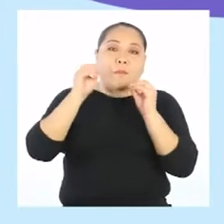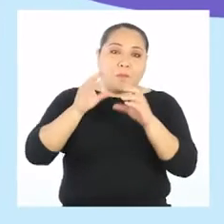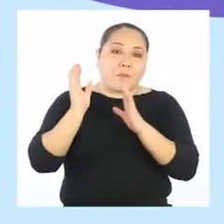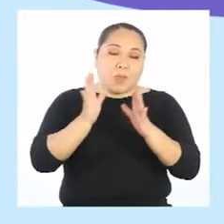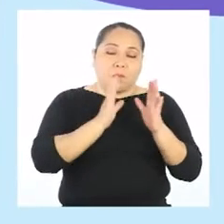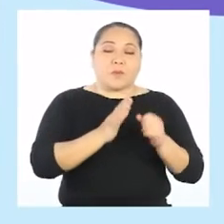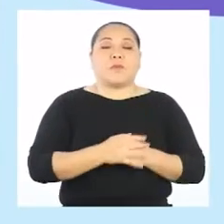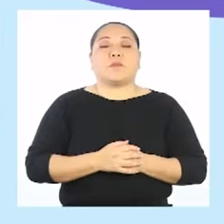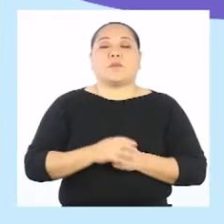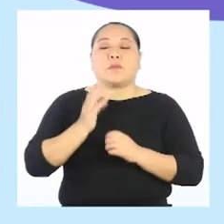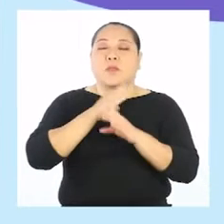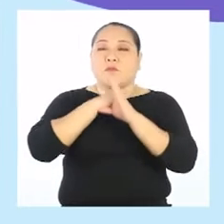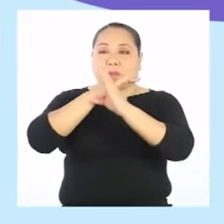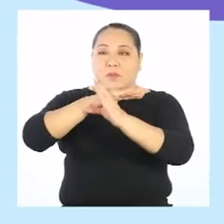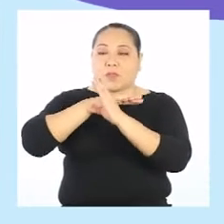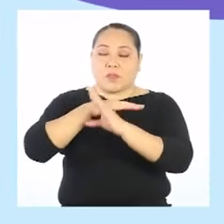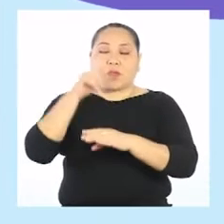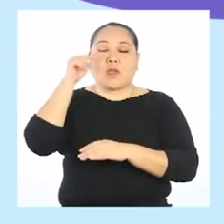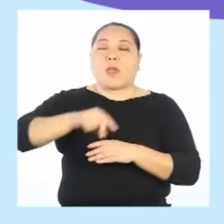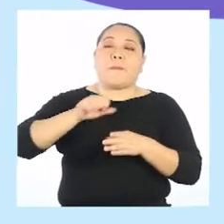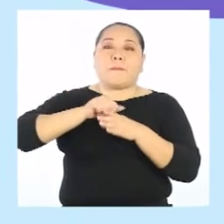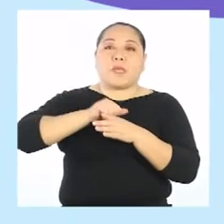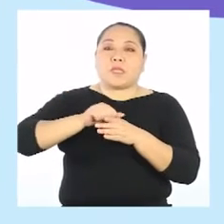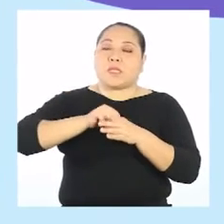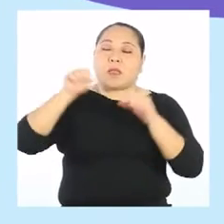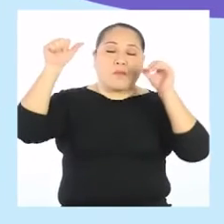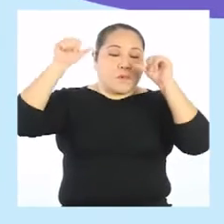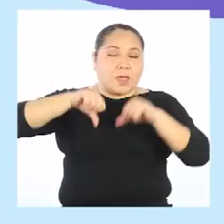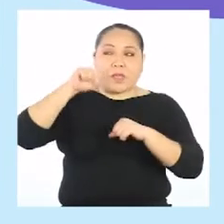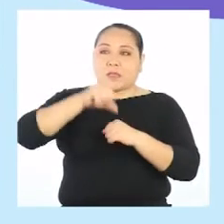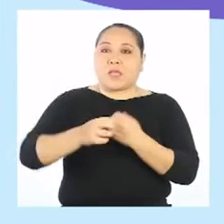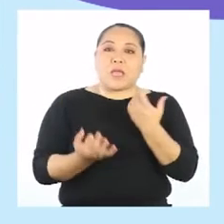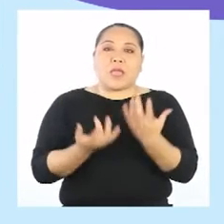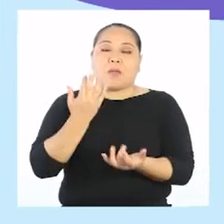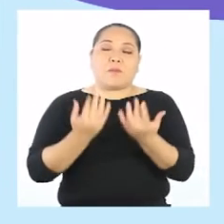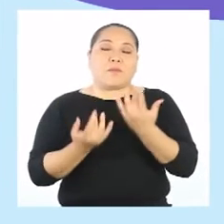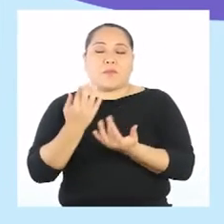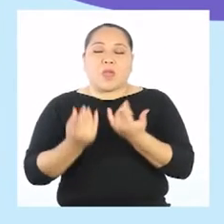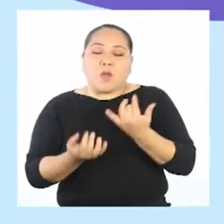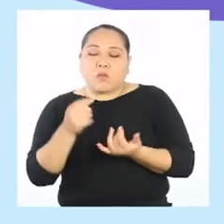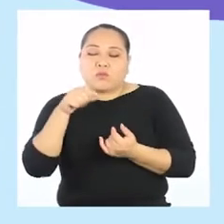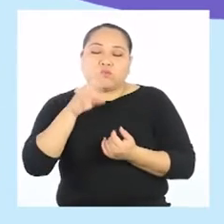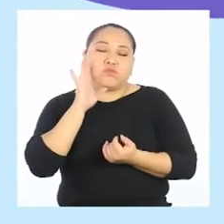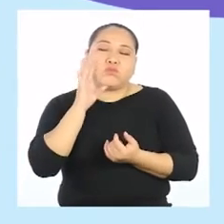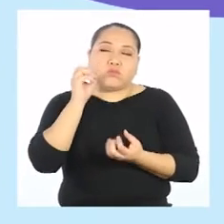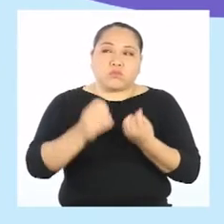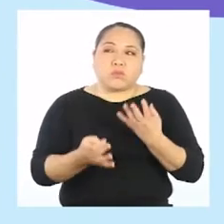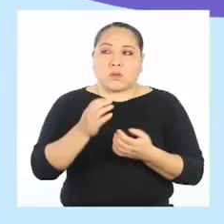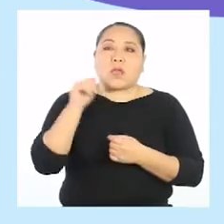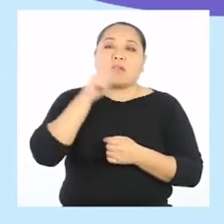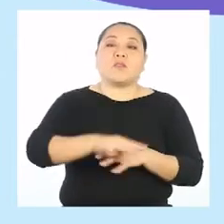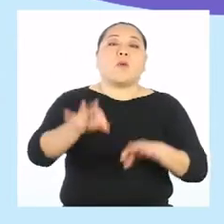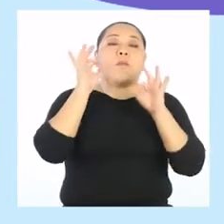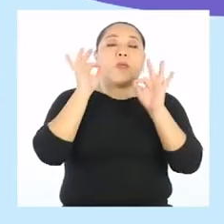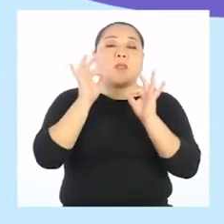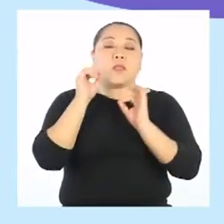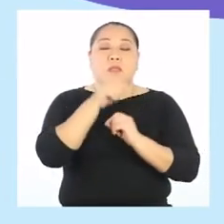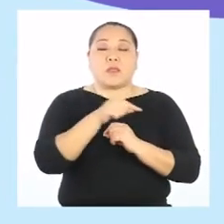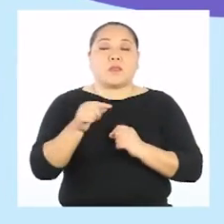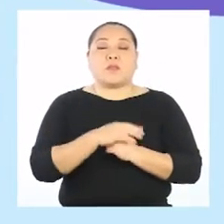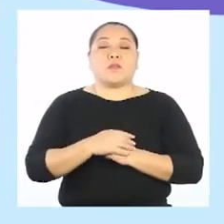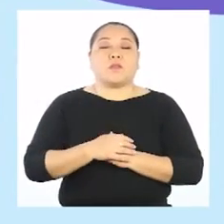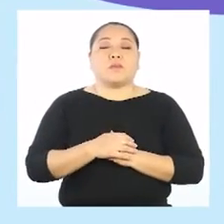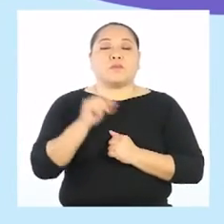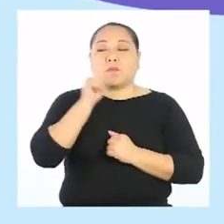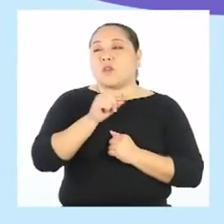encuentren acondicionados y evitar la práctica inadecuada del quemado de residuos, pues eso genera el riesgo de afectación a